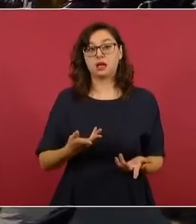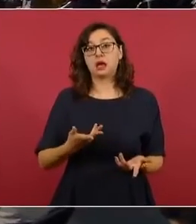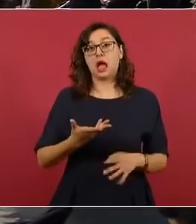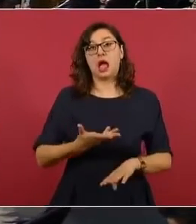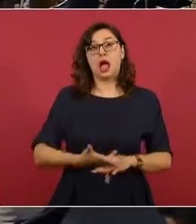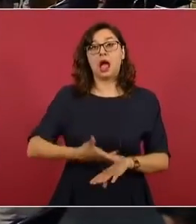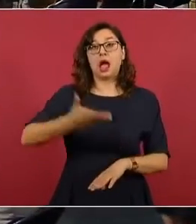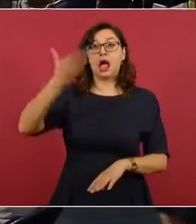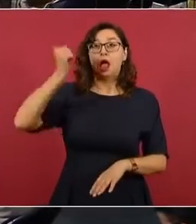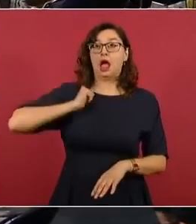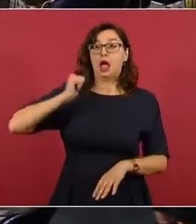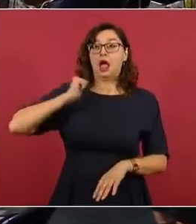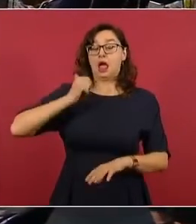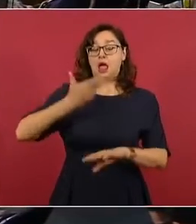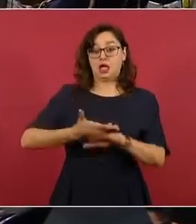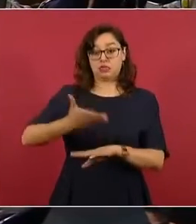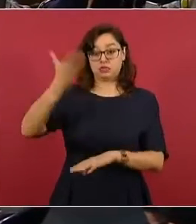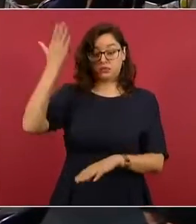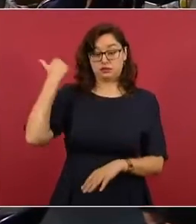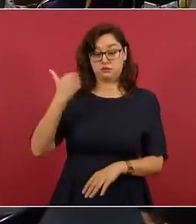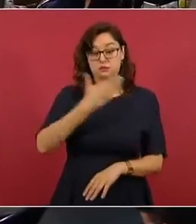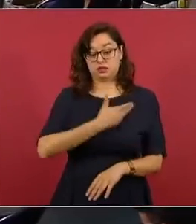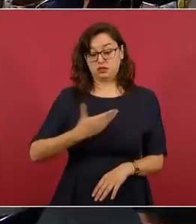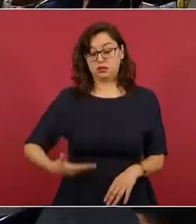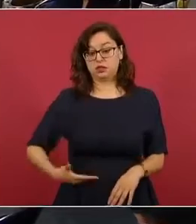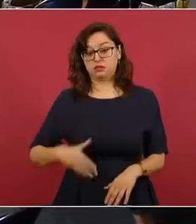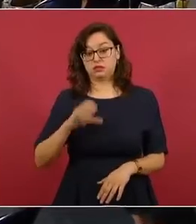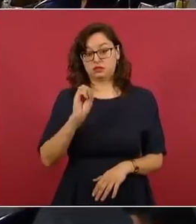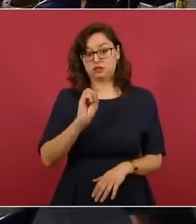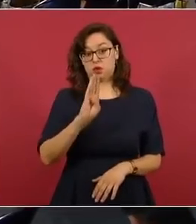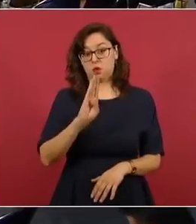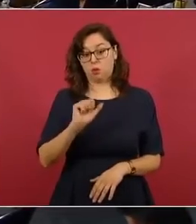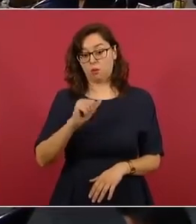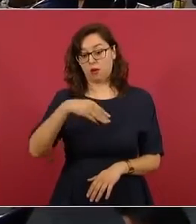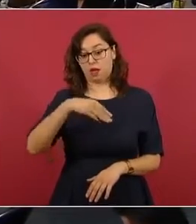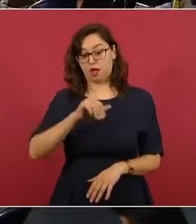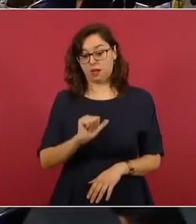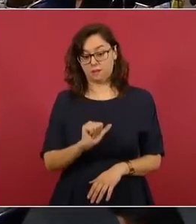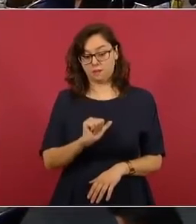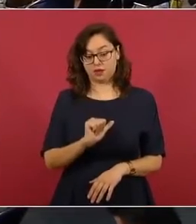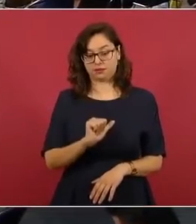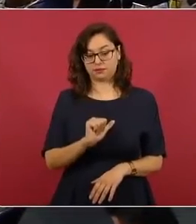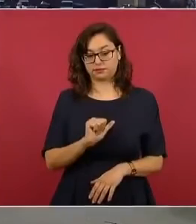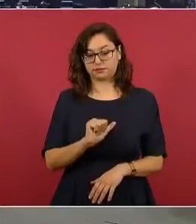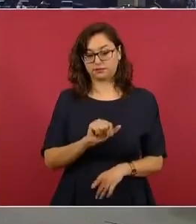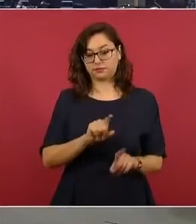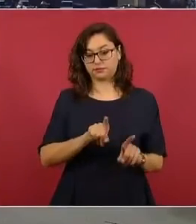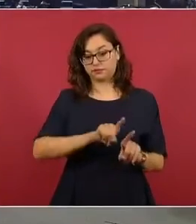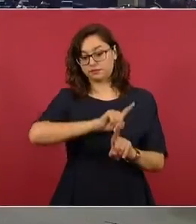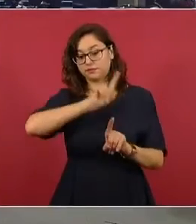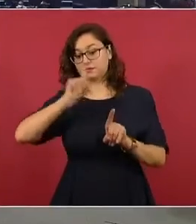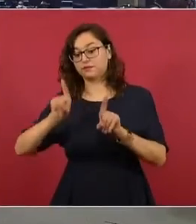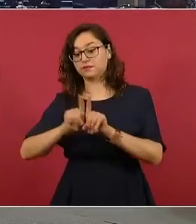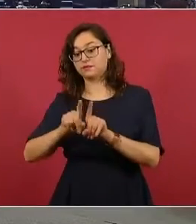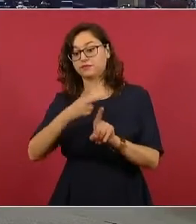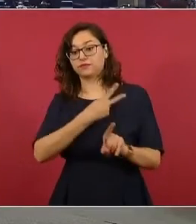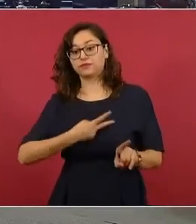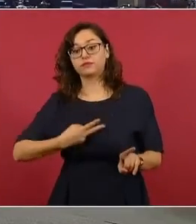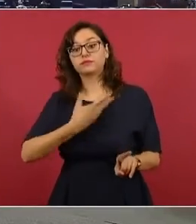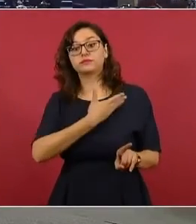el presidente Obama fue a Cuba,